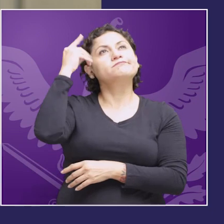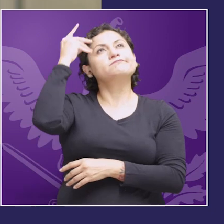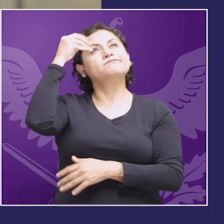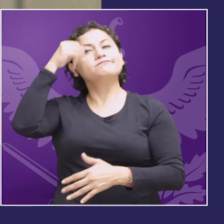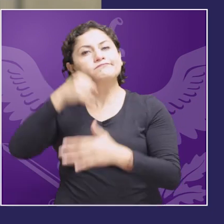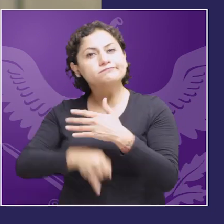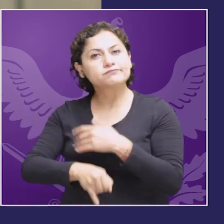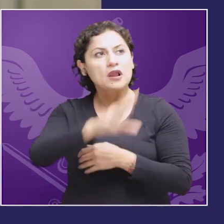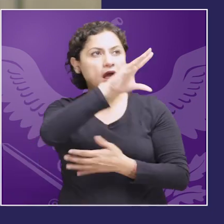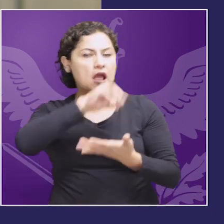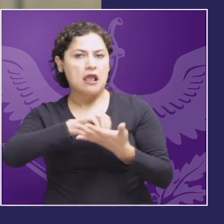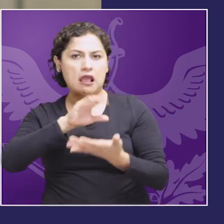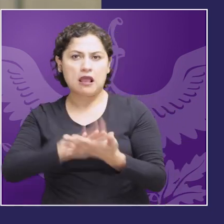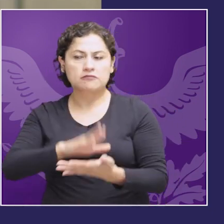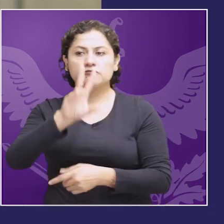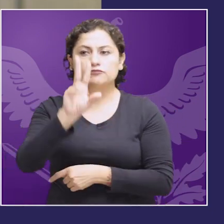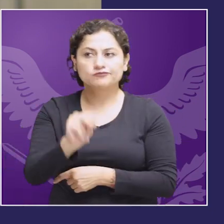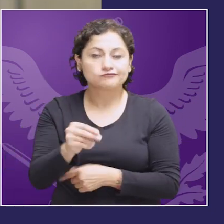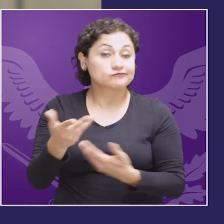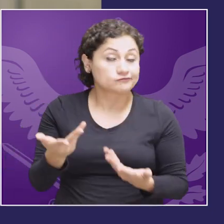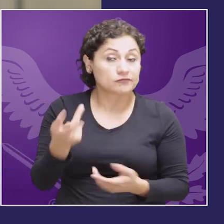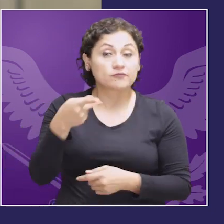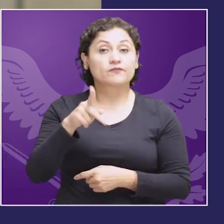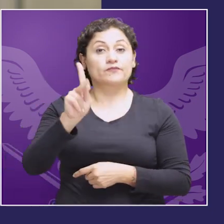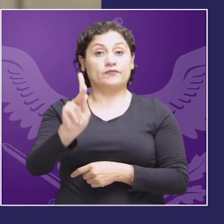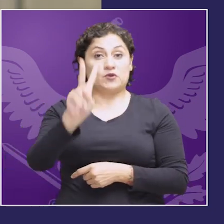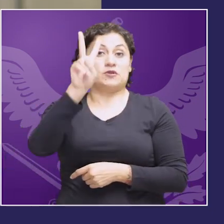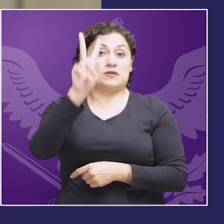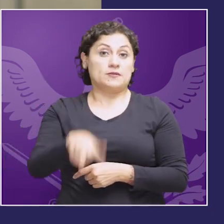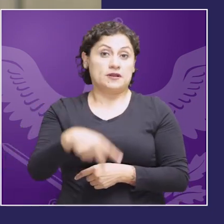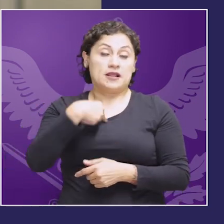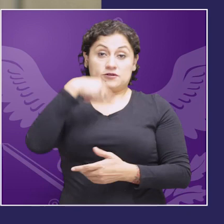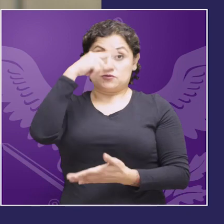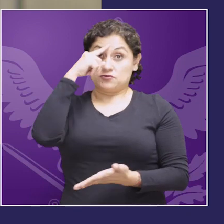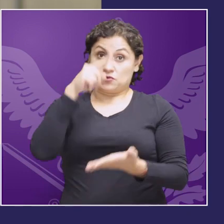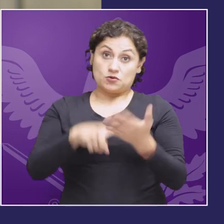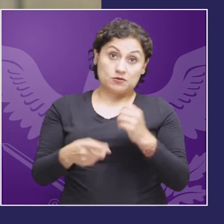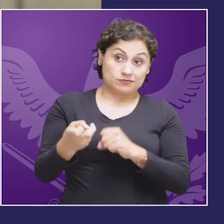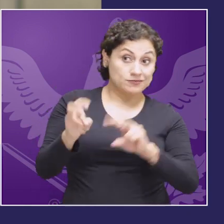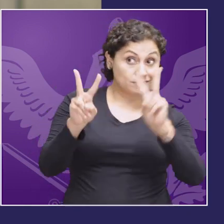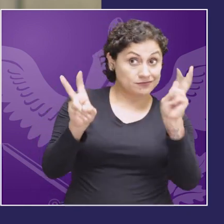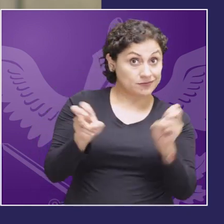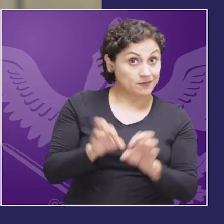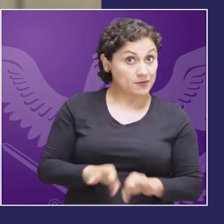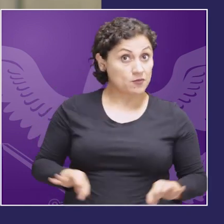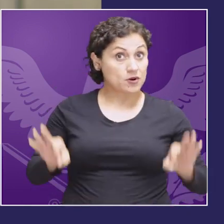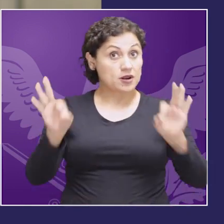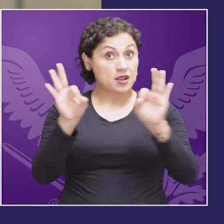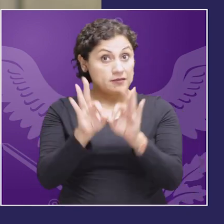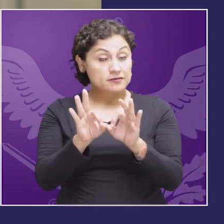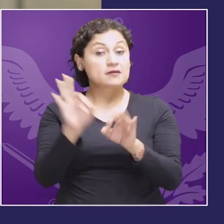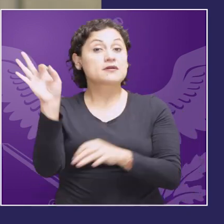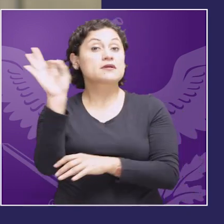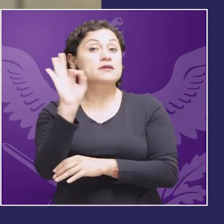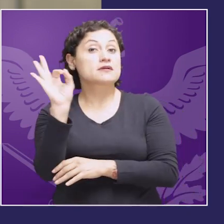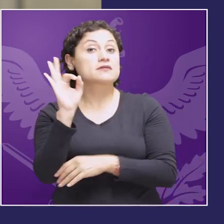como importante que seamos, digamos, que miremos lo que otros hacen, porque eso